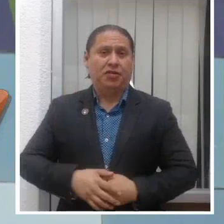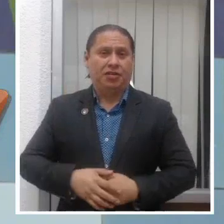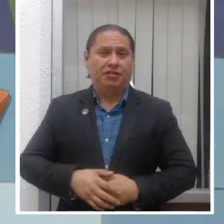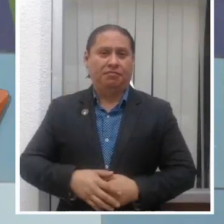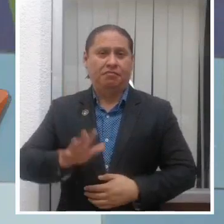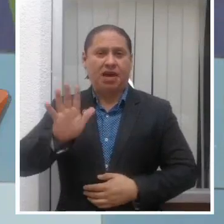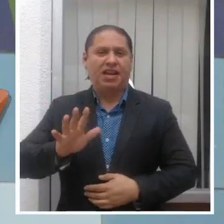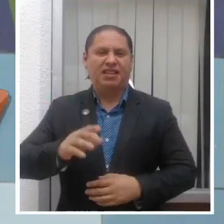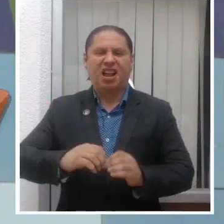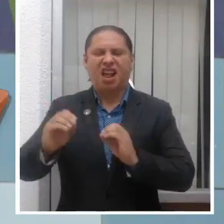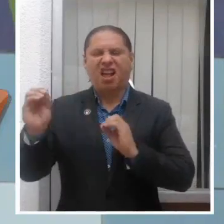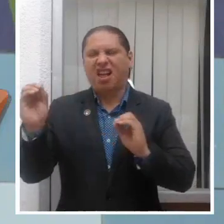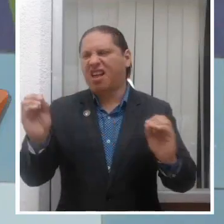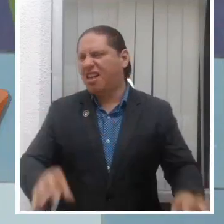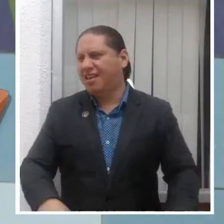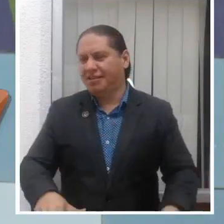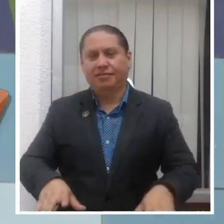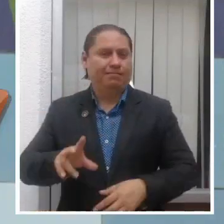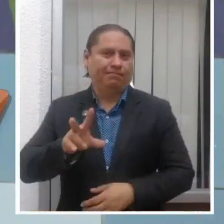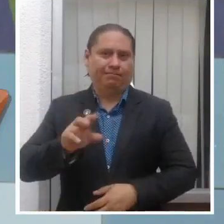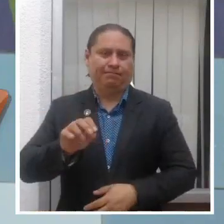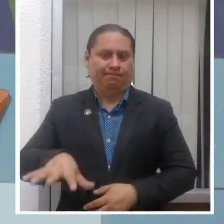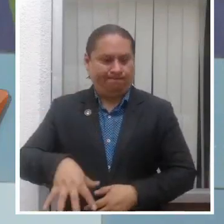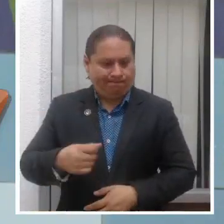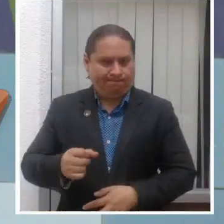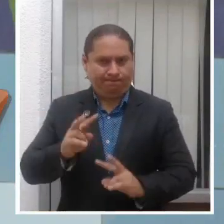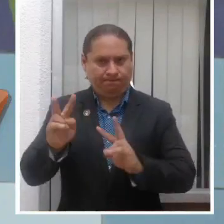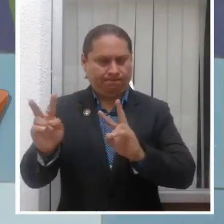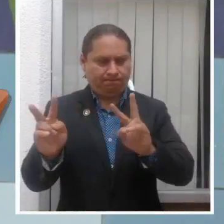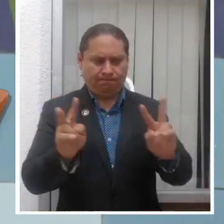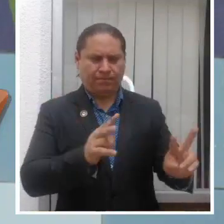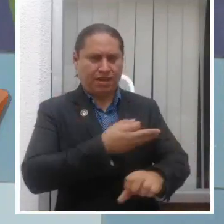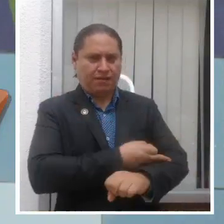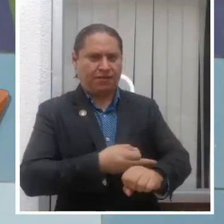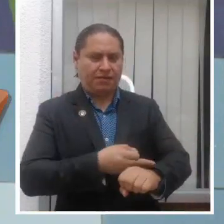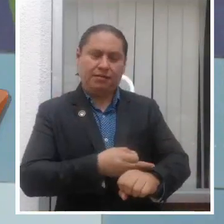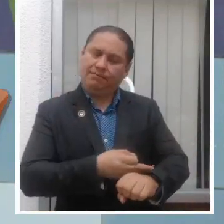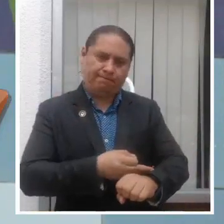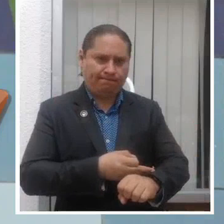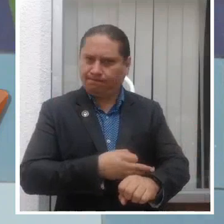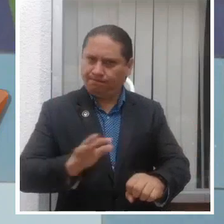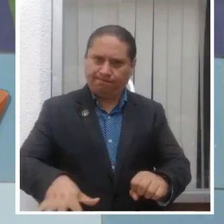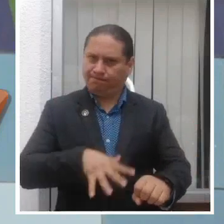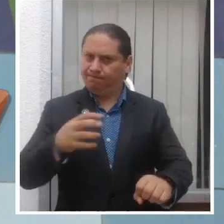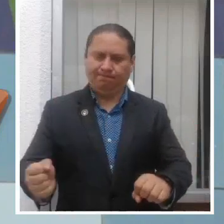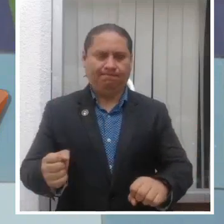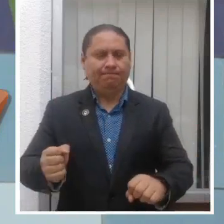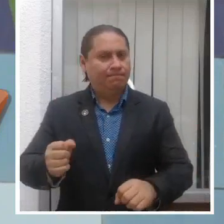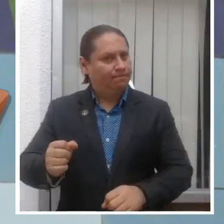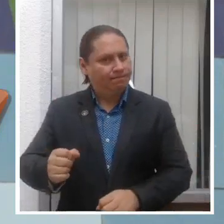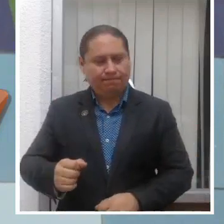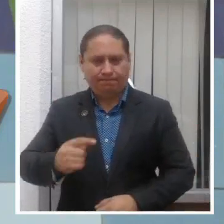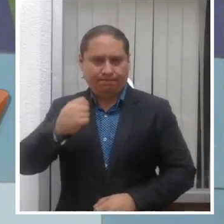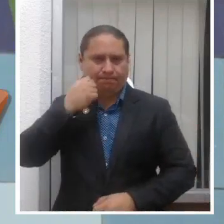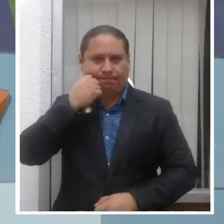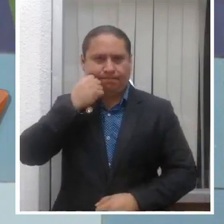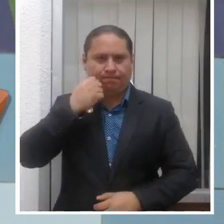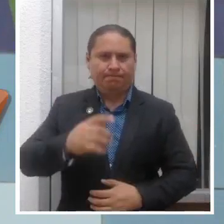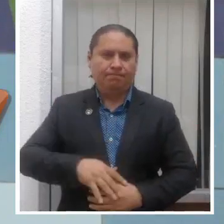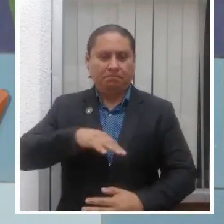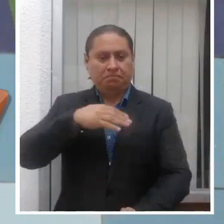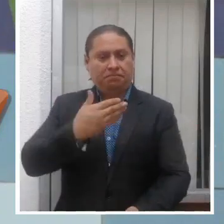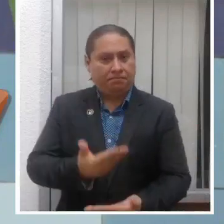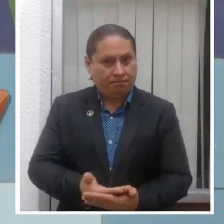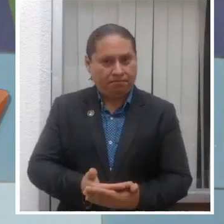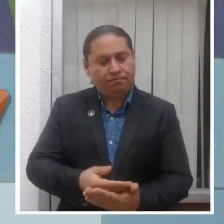mis hijos, a mi familia y me doy cuenta que por ellos estoy dispuesta a darlo todo, y si me caigo,